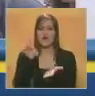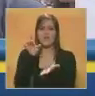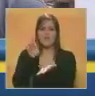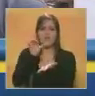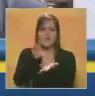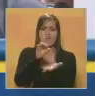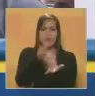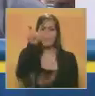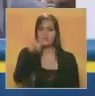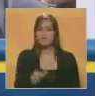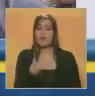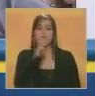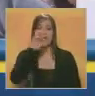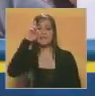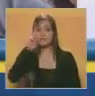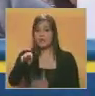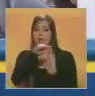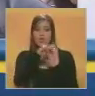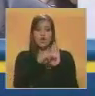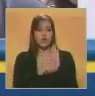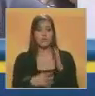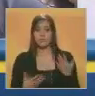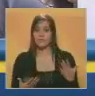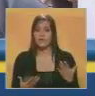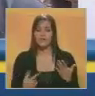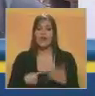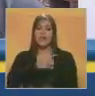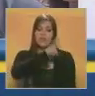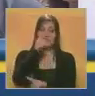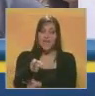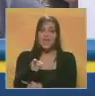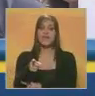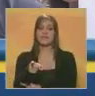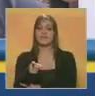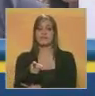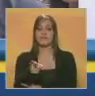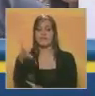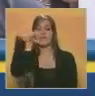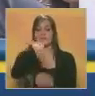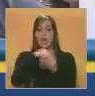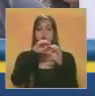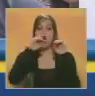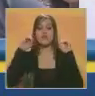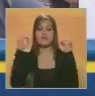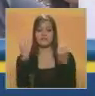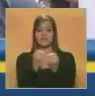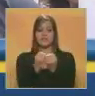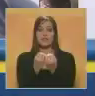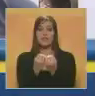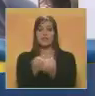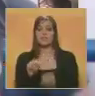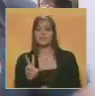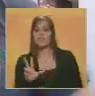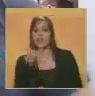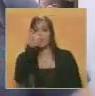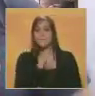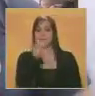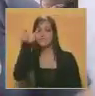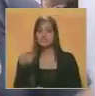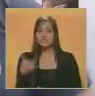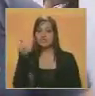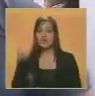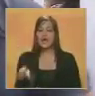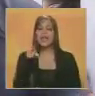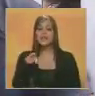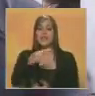despidos injustificados, nos obligan, nos coaccionan dentro de una oficina hasta 3 personas para